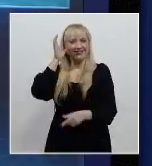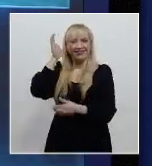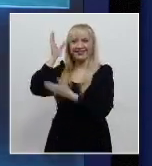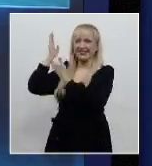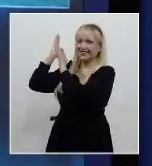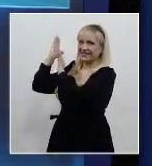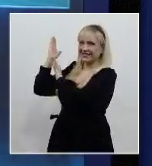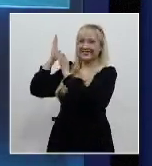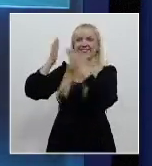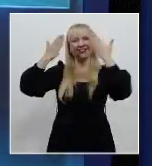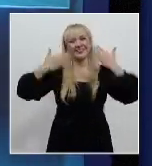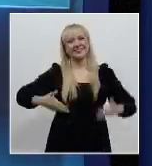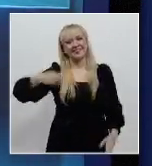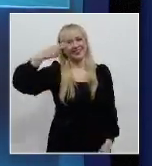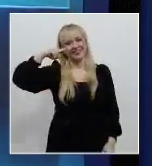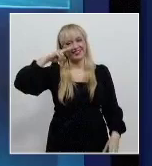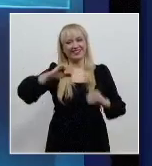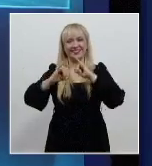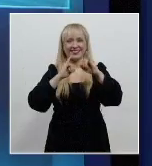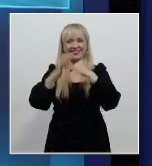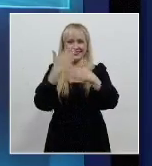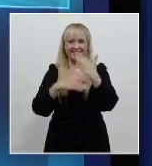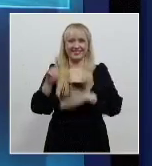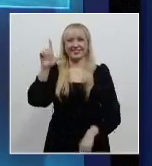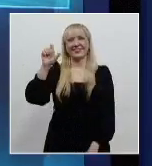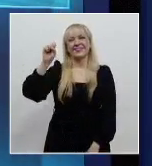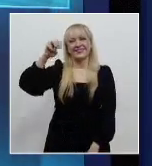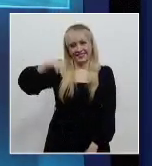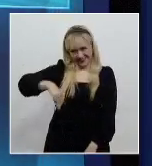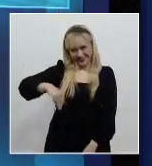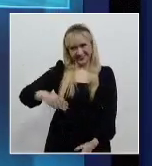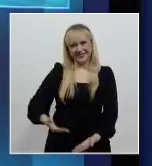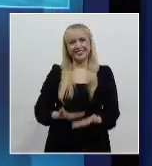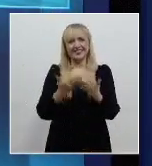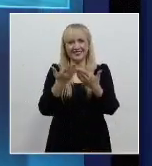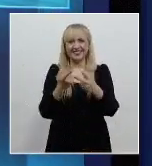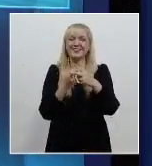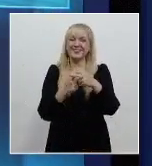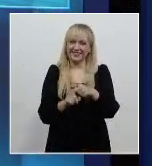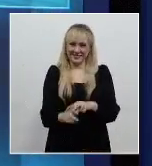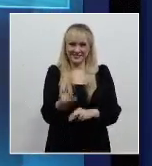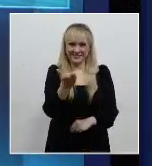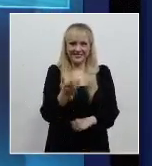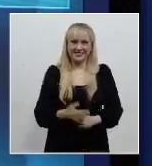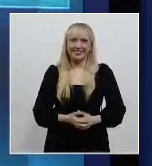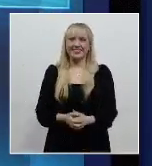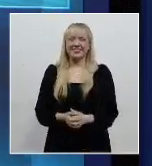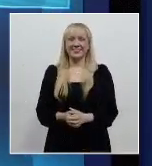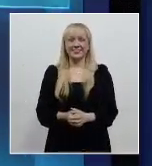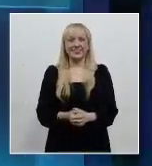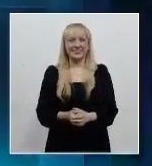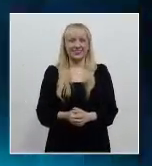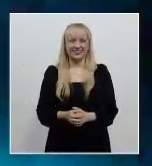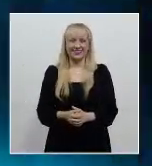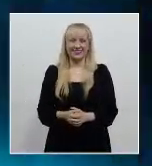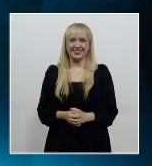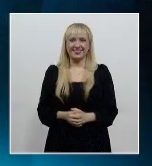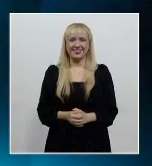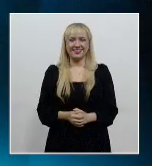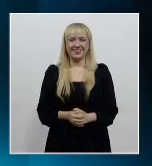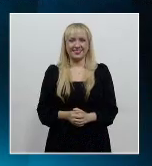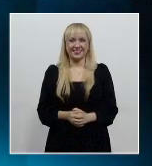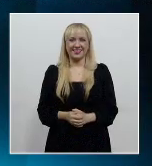mi compañera Nidia Díaz en la interpretación en lengua de señas mexicana. Comenzamos.